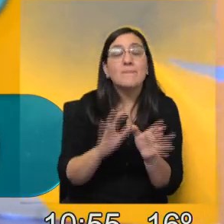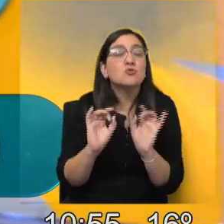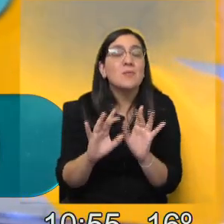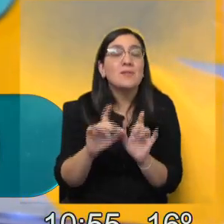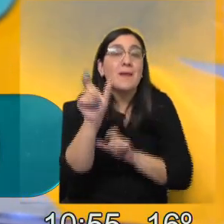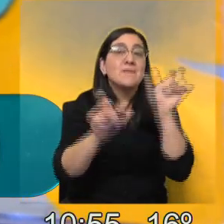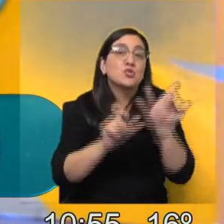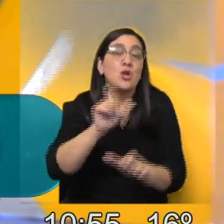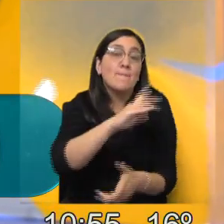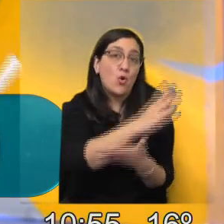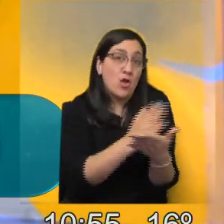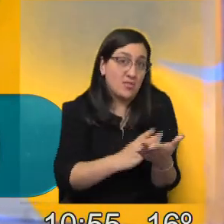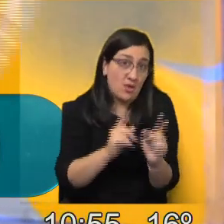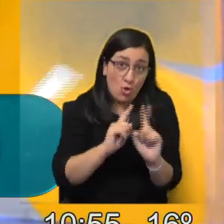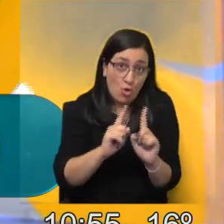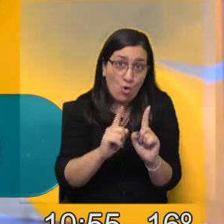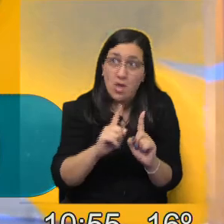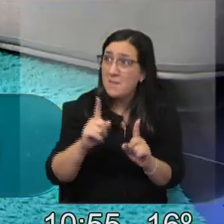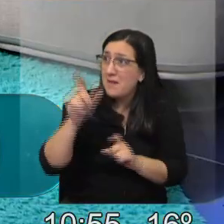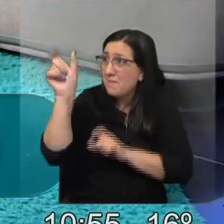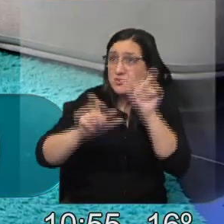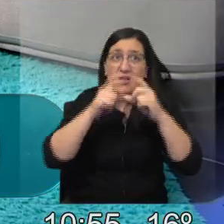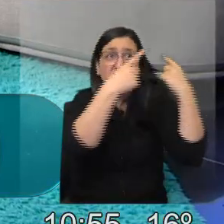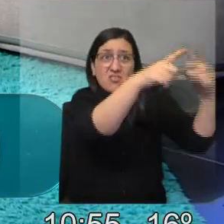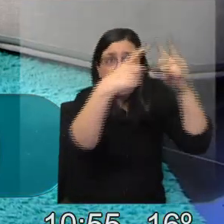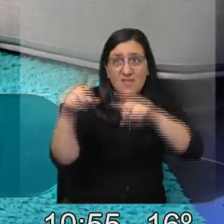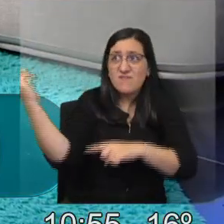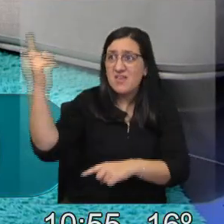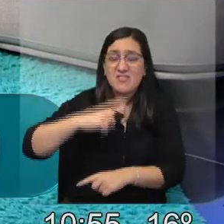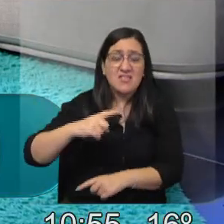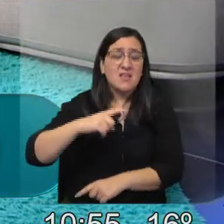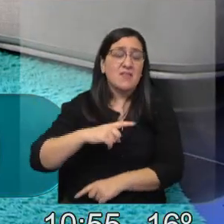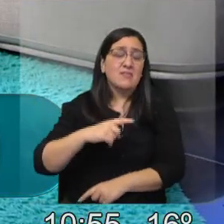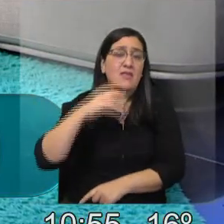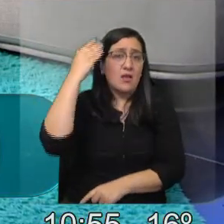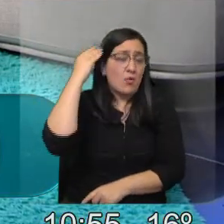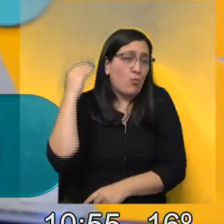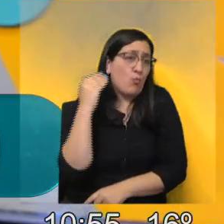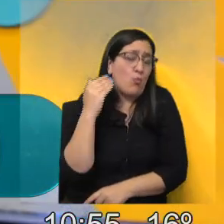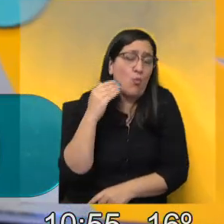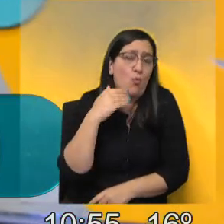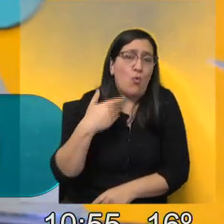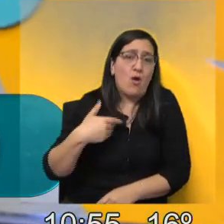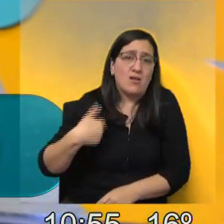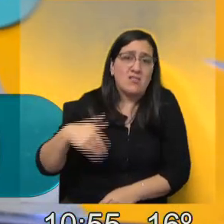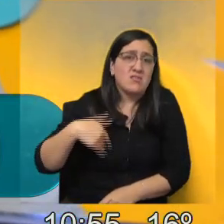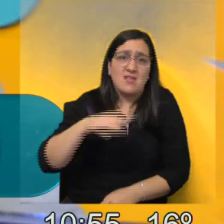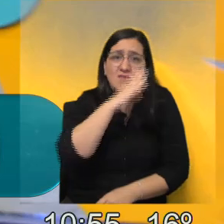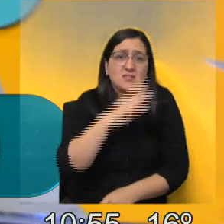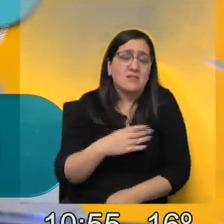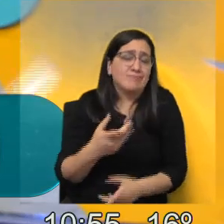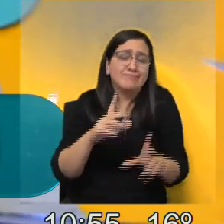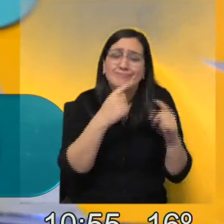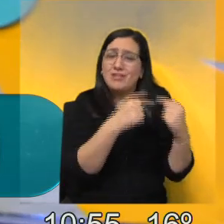mundo. Como ella llegó de Cuba, van a llegar también poetas del Congo, de Chile, de Brasil, de Argentina. Pero te quiero preguntar también por la conformación